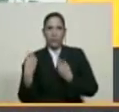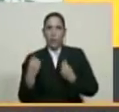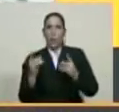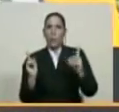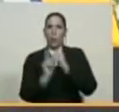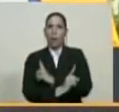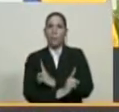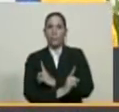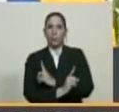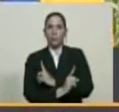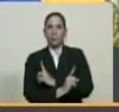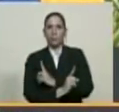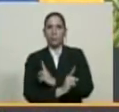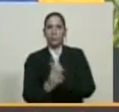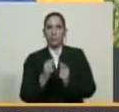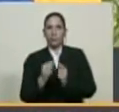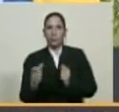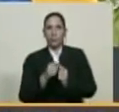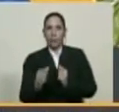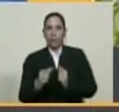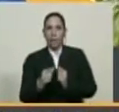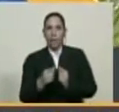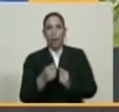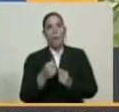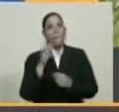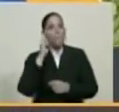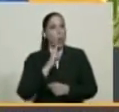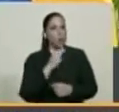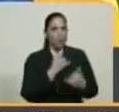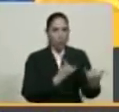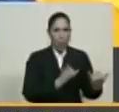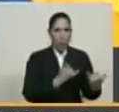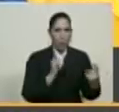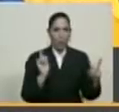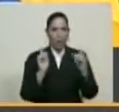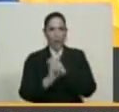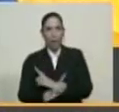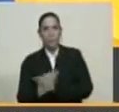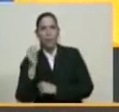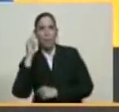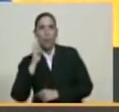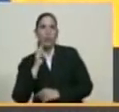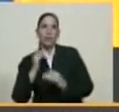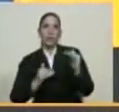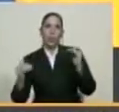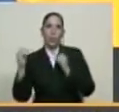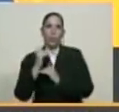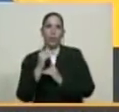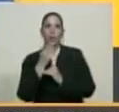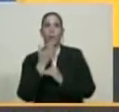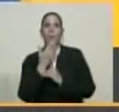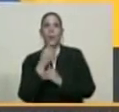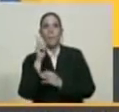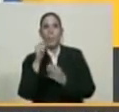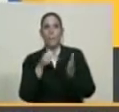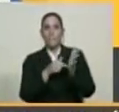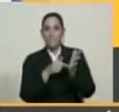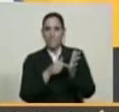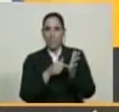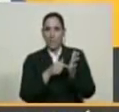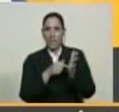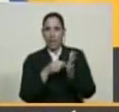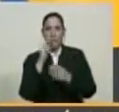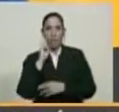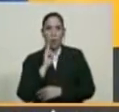reconversión monetaria entre el bolívar actual y el bolívar soberano. ¿Qué quiere decir esto? Que el billete de 1.000 bolívares va a